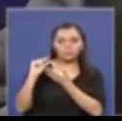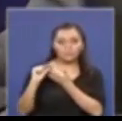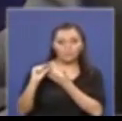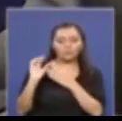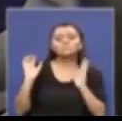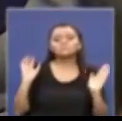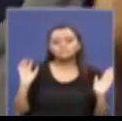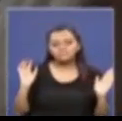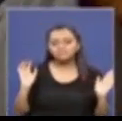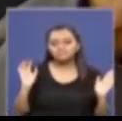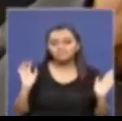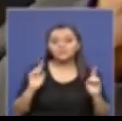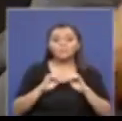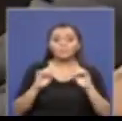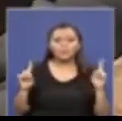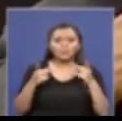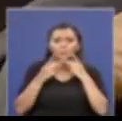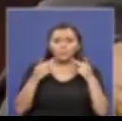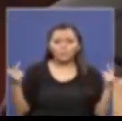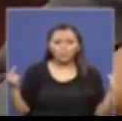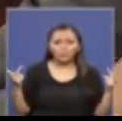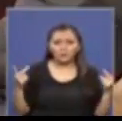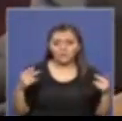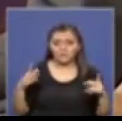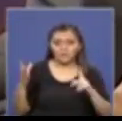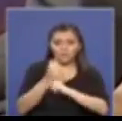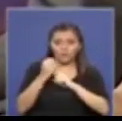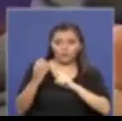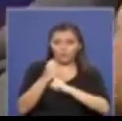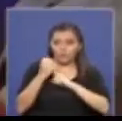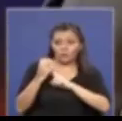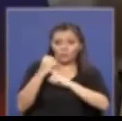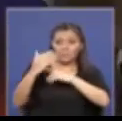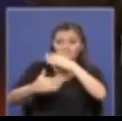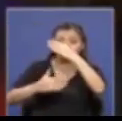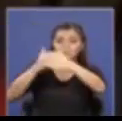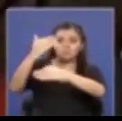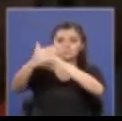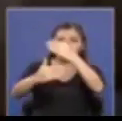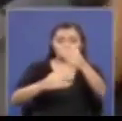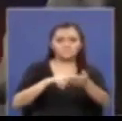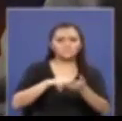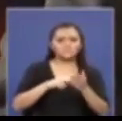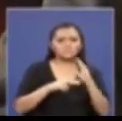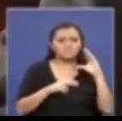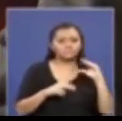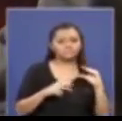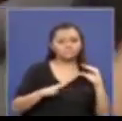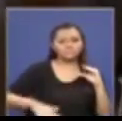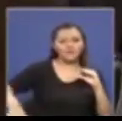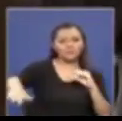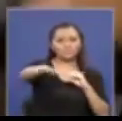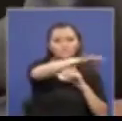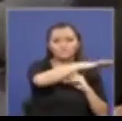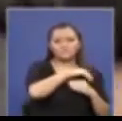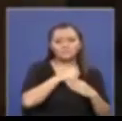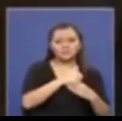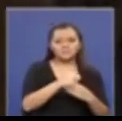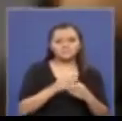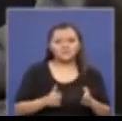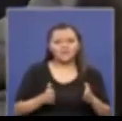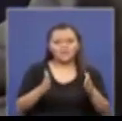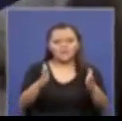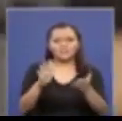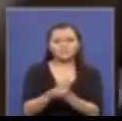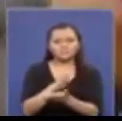en buena hora. Pero en el sector público, mientras más avanzan las conquistas laborales, significa que tenemos menos pues, para el bien común. Menos para carreteros,